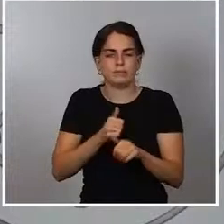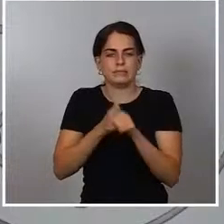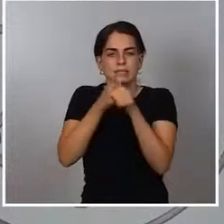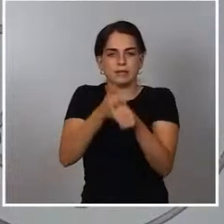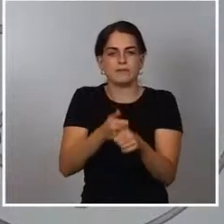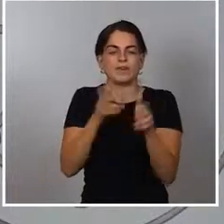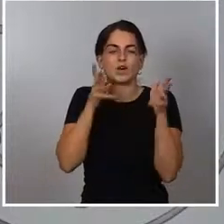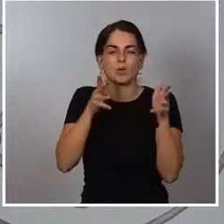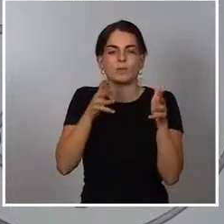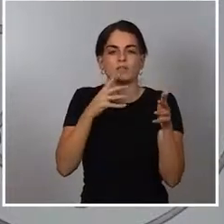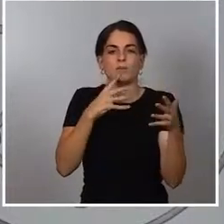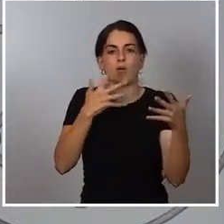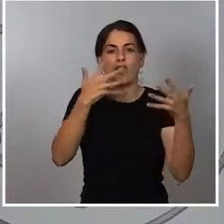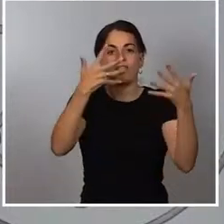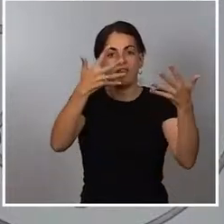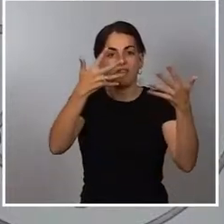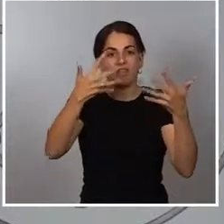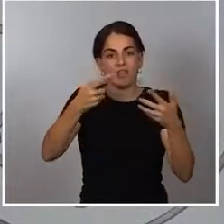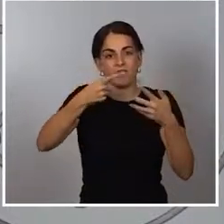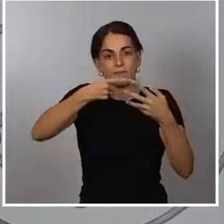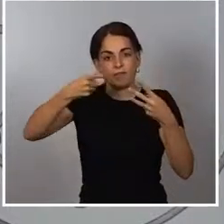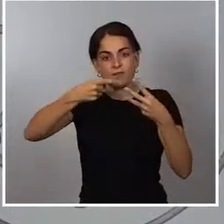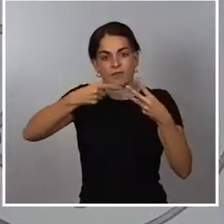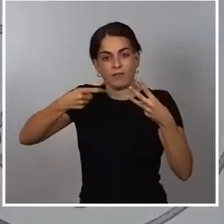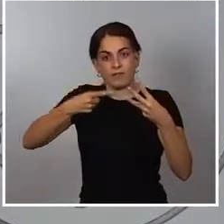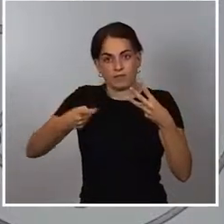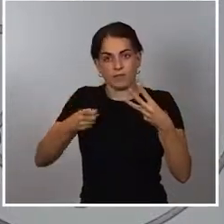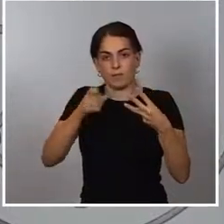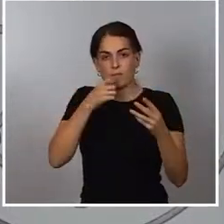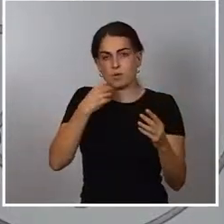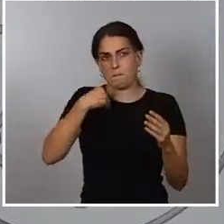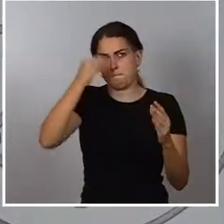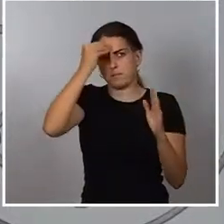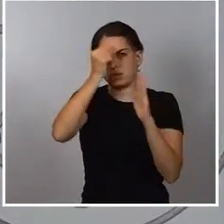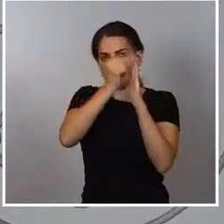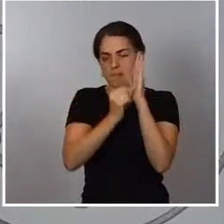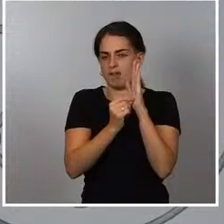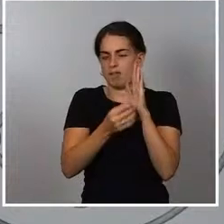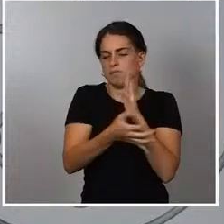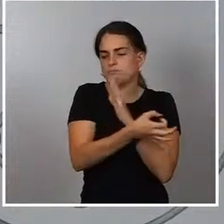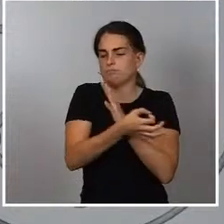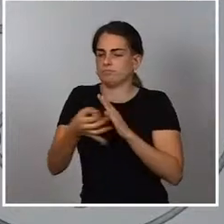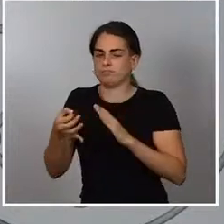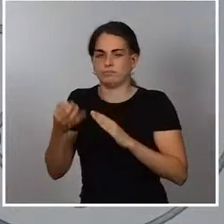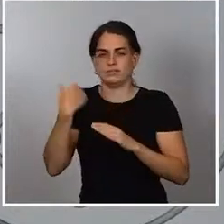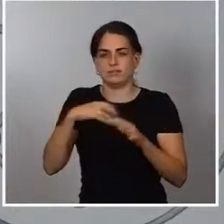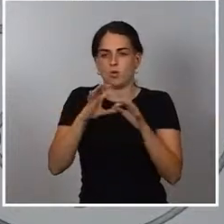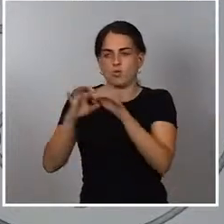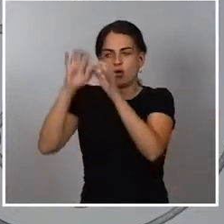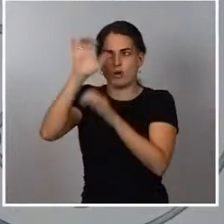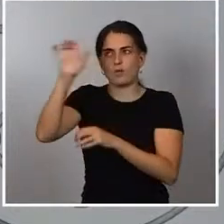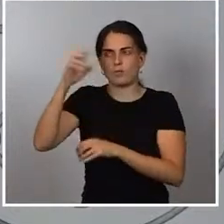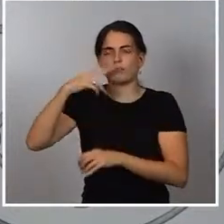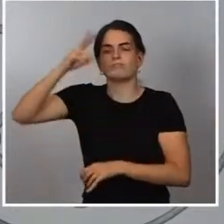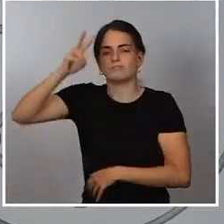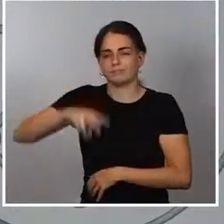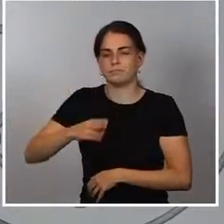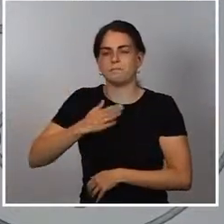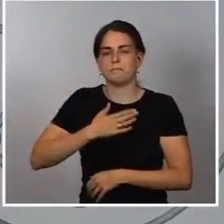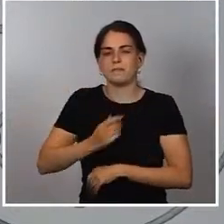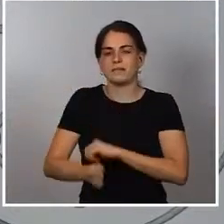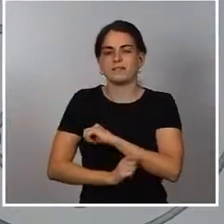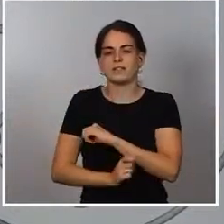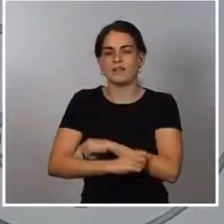en 10 porque he visto que ha sido una medida tremendamente eficaz y reconocida allá por la unión europea de que nuestra estrategia de vacunación está